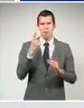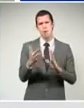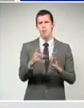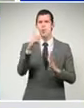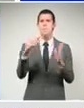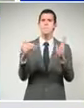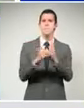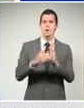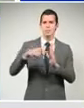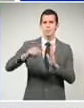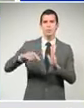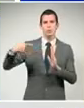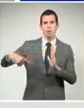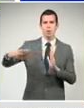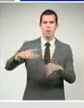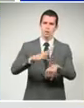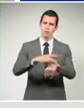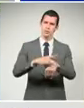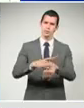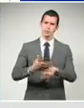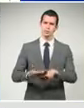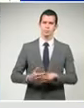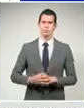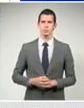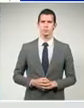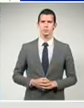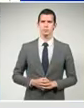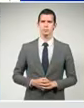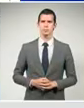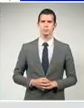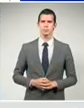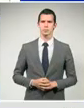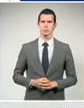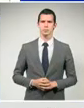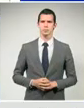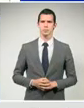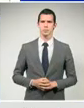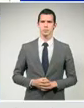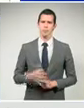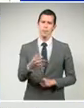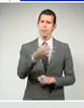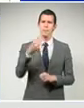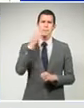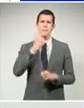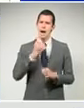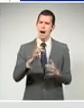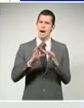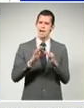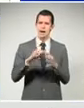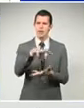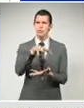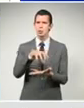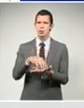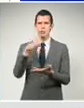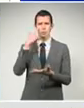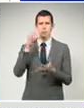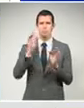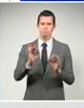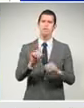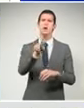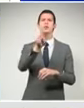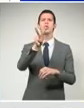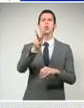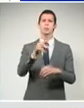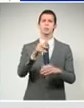día. Los municipios, se mantiene la composición de los 12 municipios que aportan